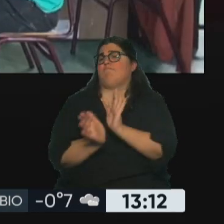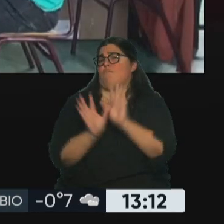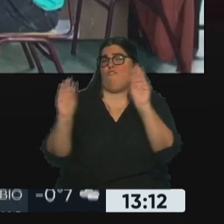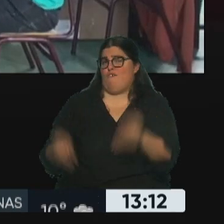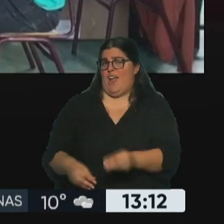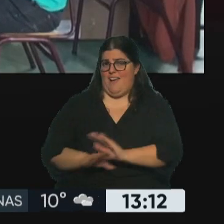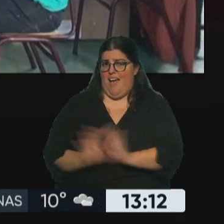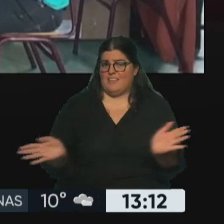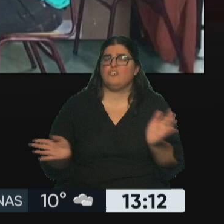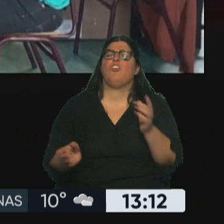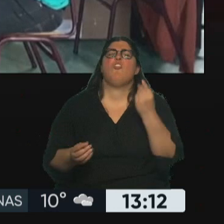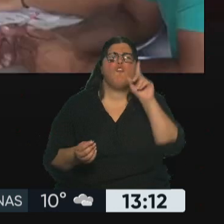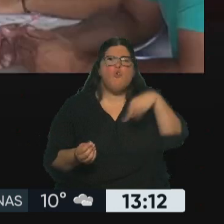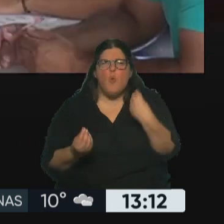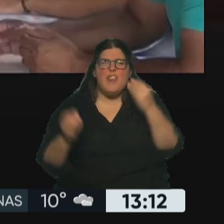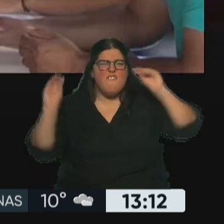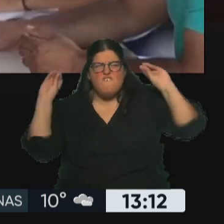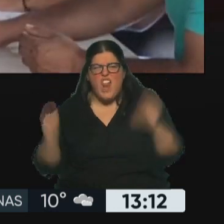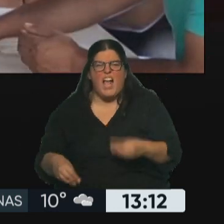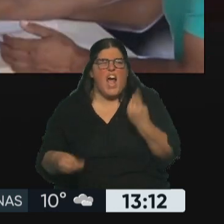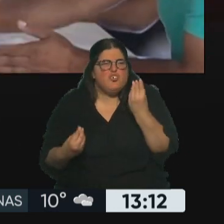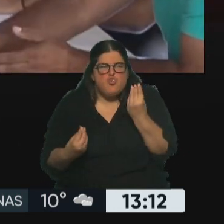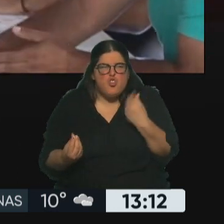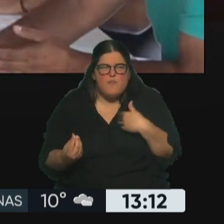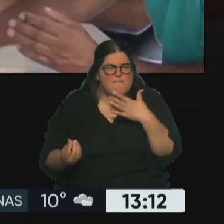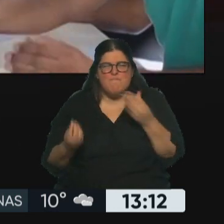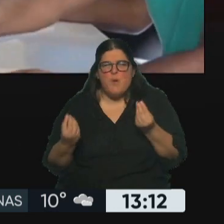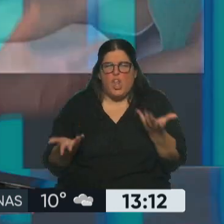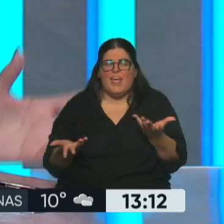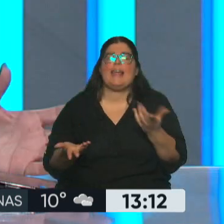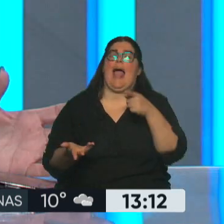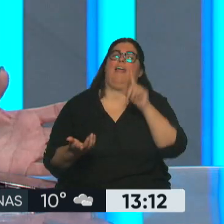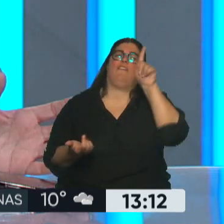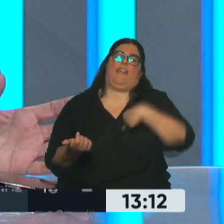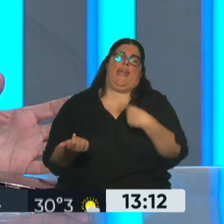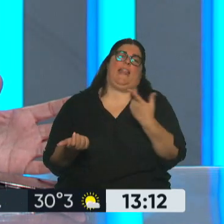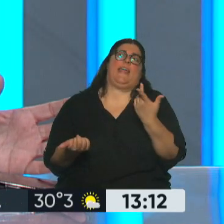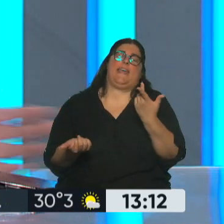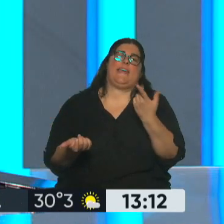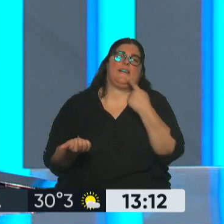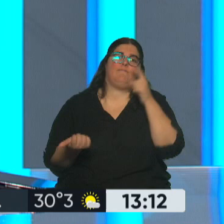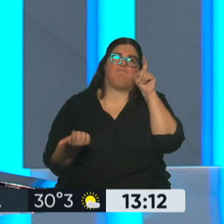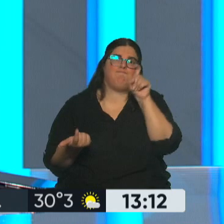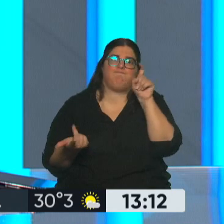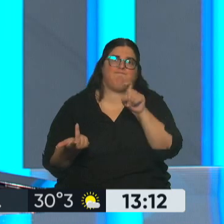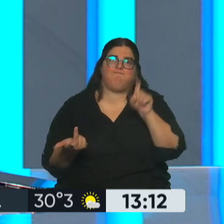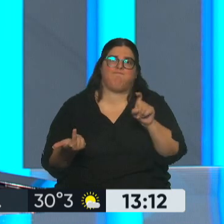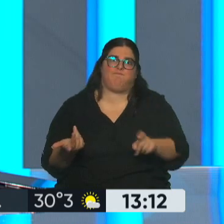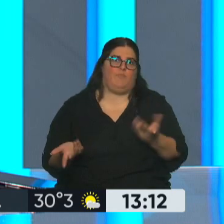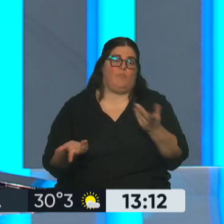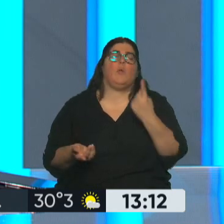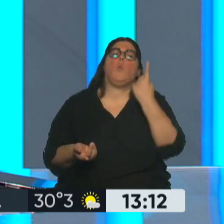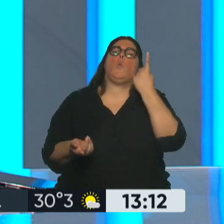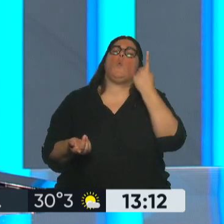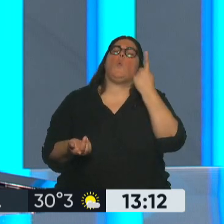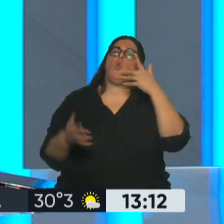¿Qué explica que los chilenos no hayan cambiado su constitución? Bueno, acá me parece que surgen un montón de interrogantes, pero uno de ellos quizás tiene